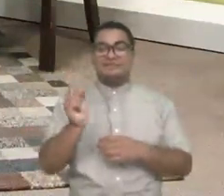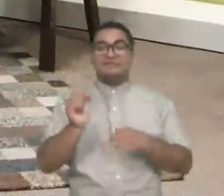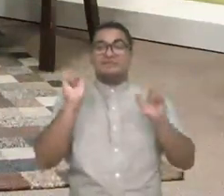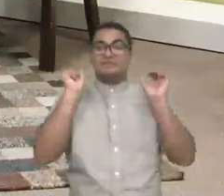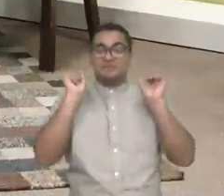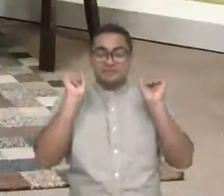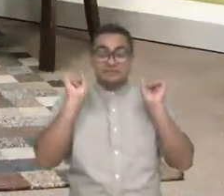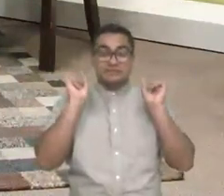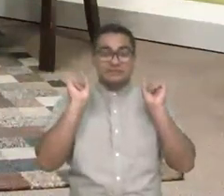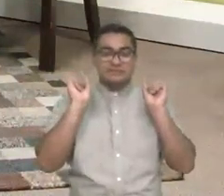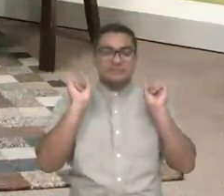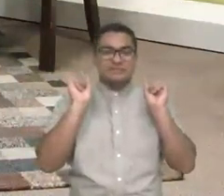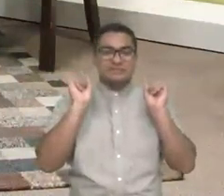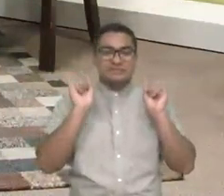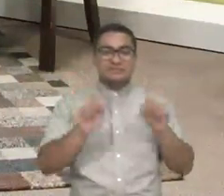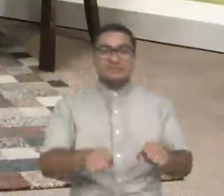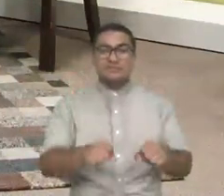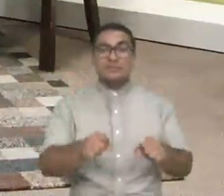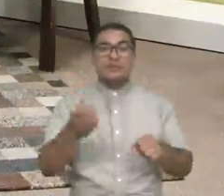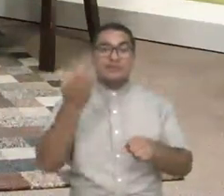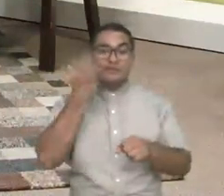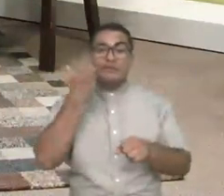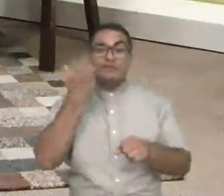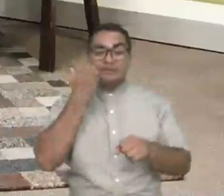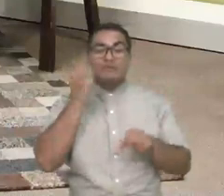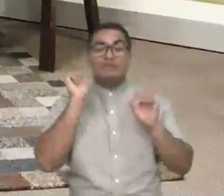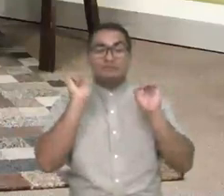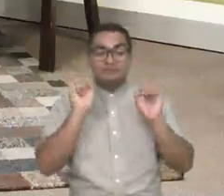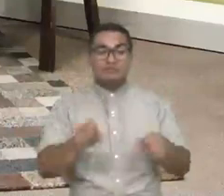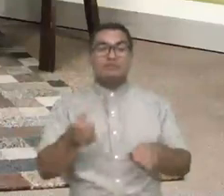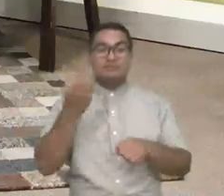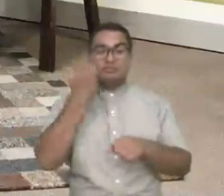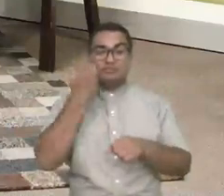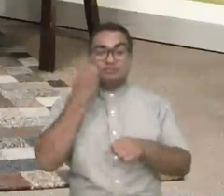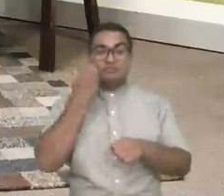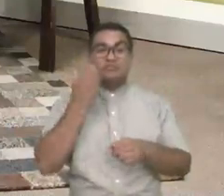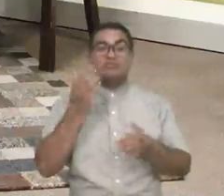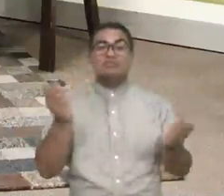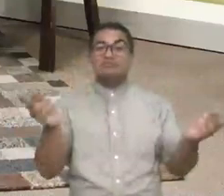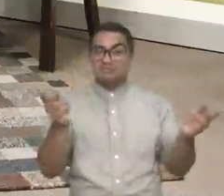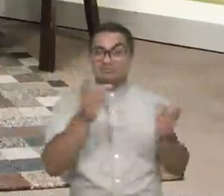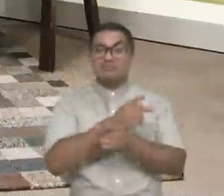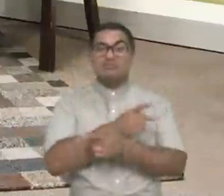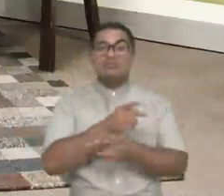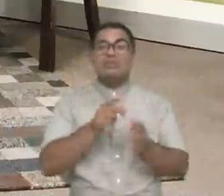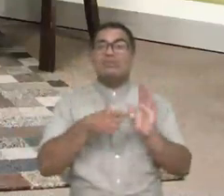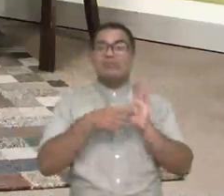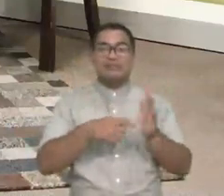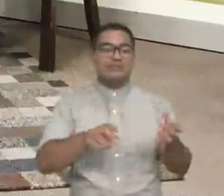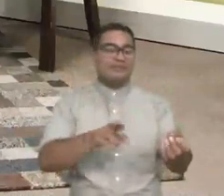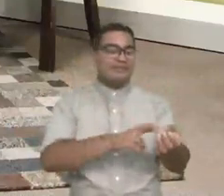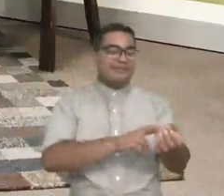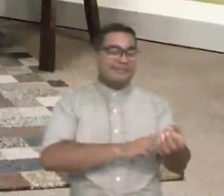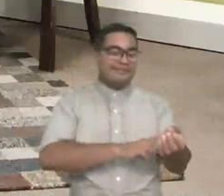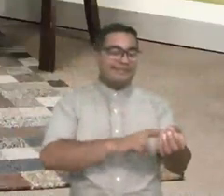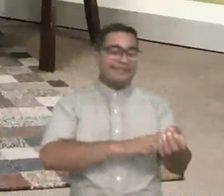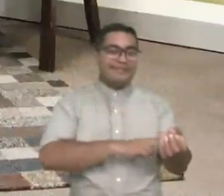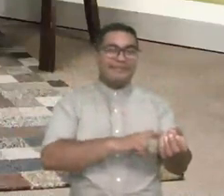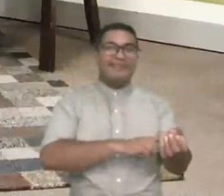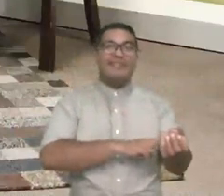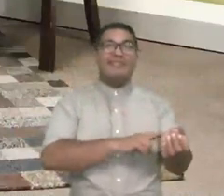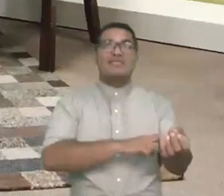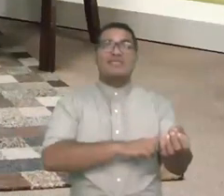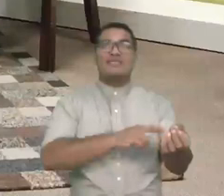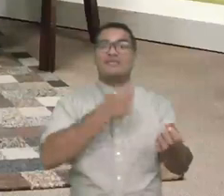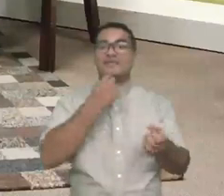llevar a causar enfermedades. Enfermedades crónicas, como la diabetes. Está